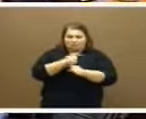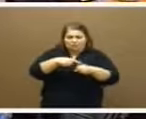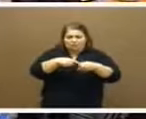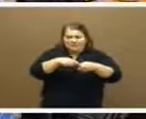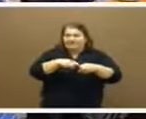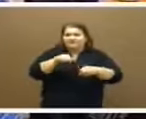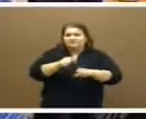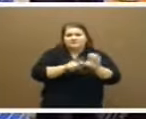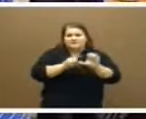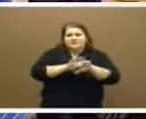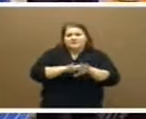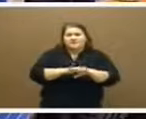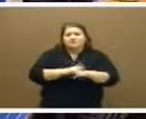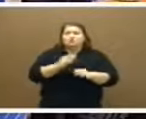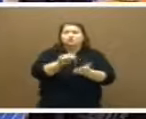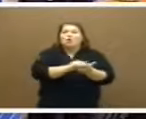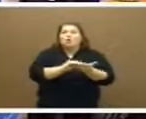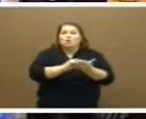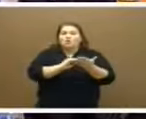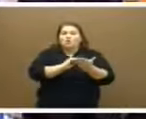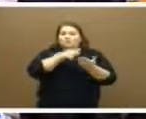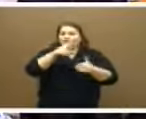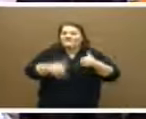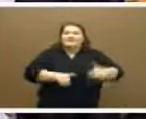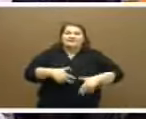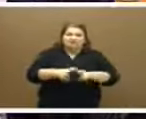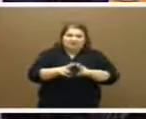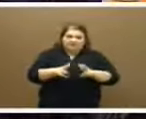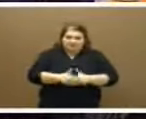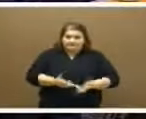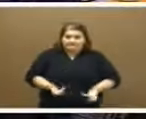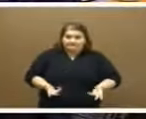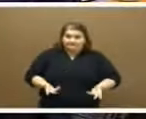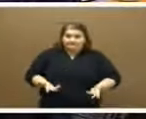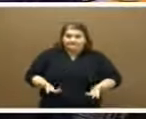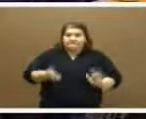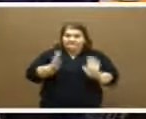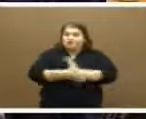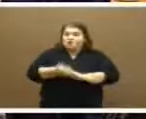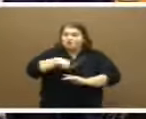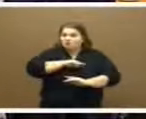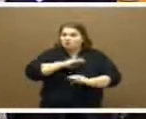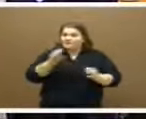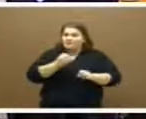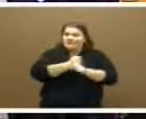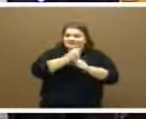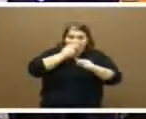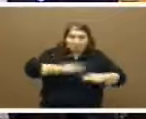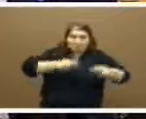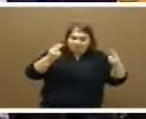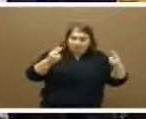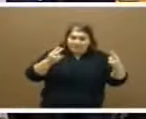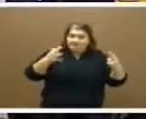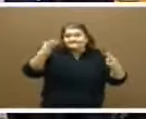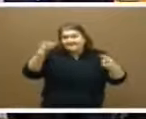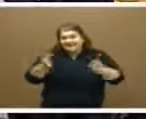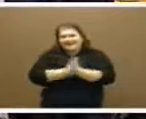dar respuesta a una demanda social. Defendemos, por tanto, la combinación de empleo público